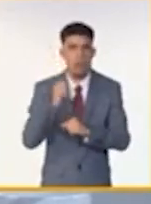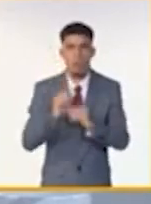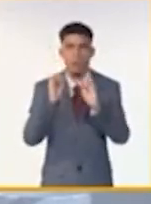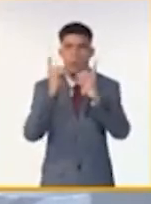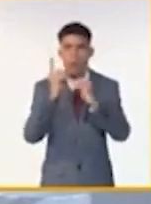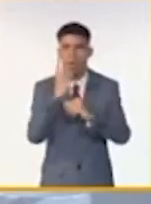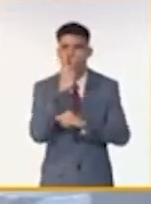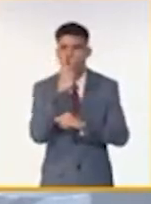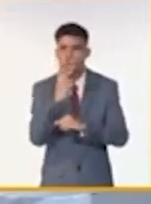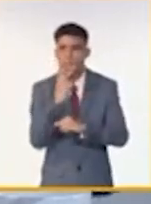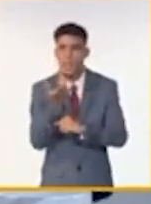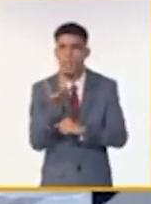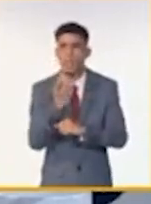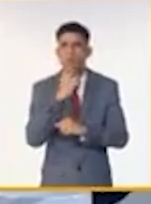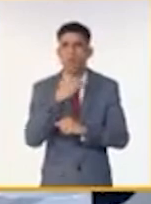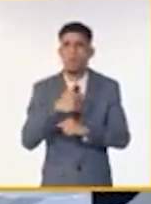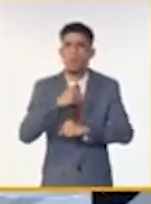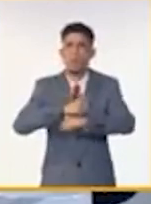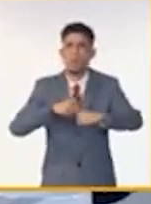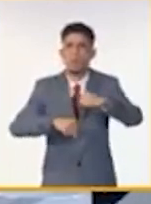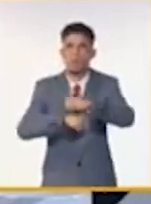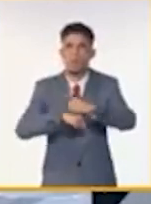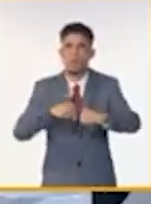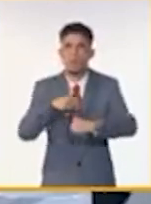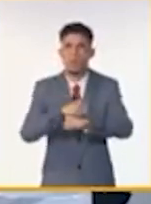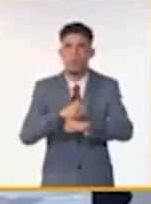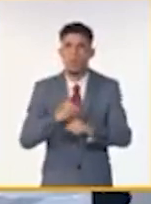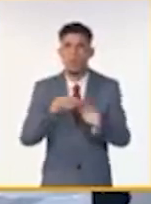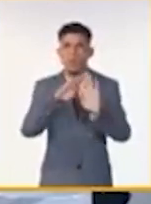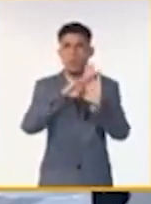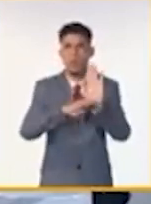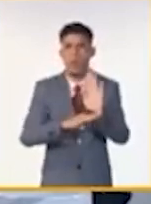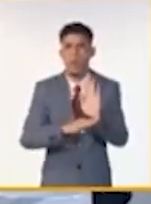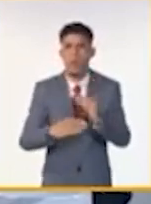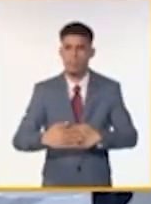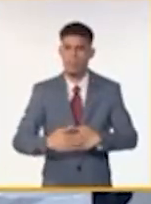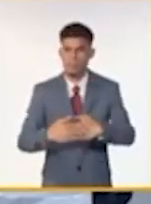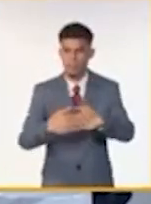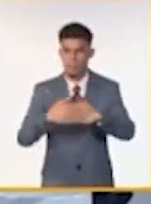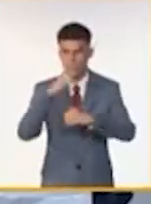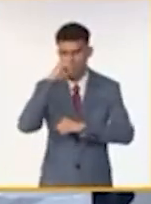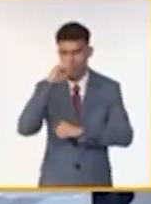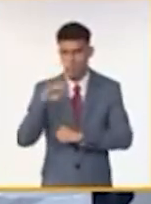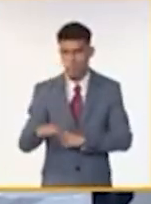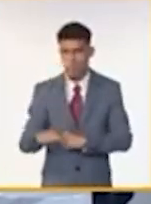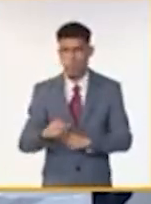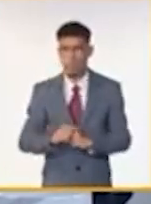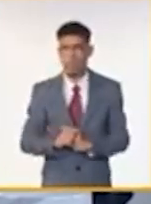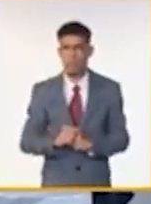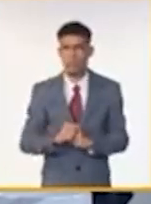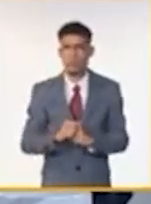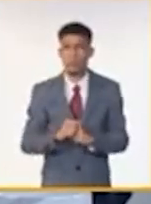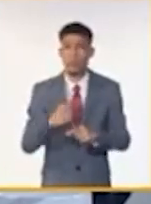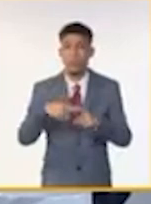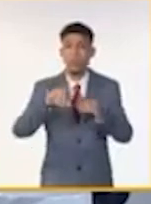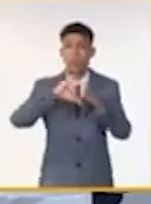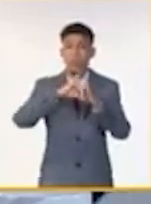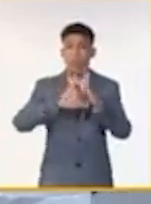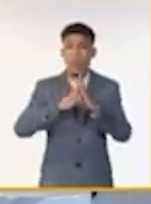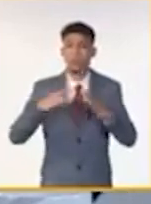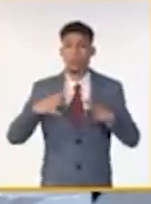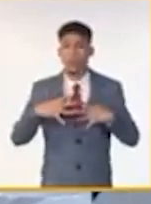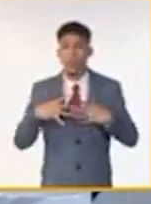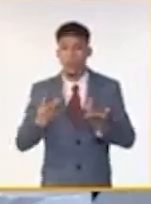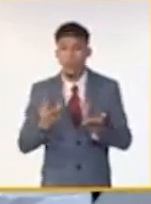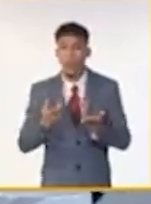dinámica demográfica el programa materno infantil El proyecto de recreación y el uso del tiempo libre entre otros